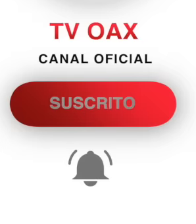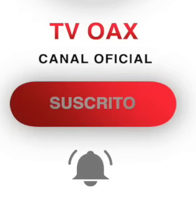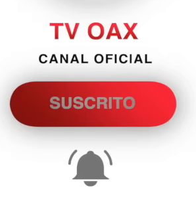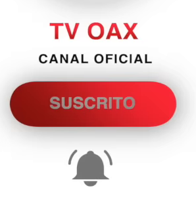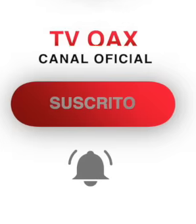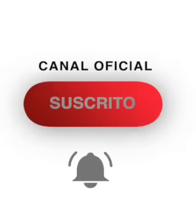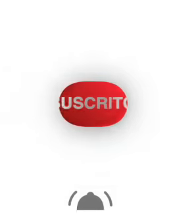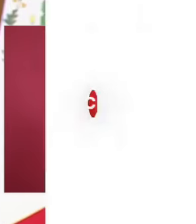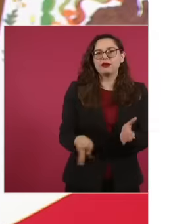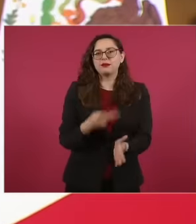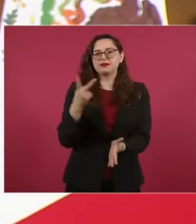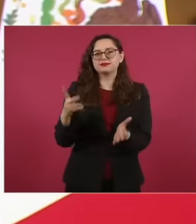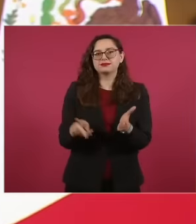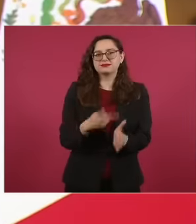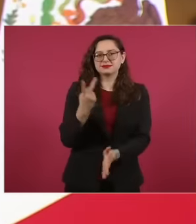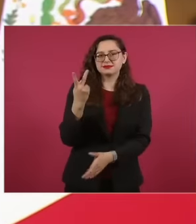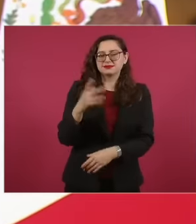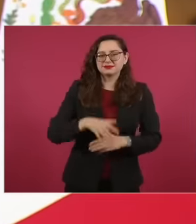ocasiones.